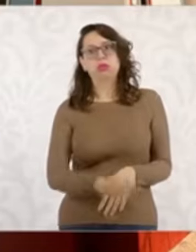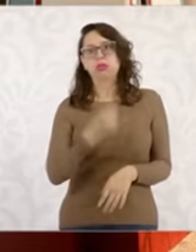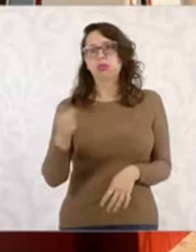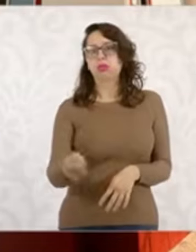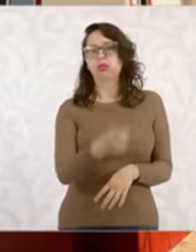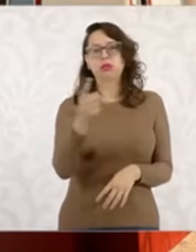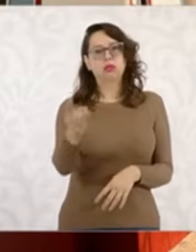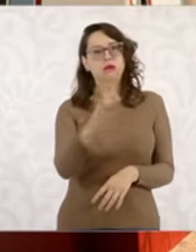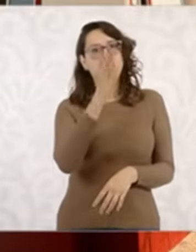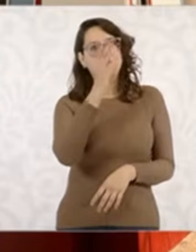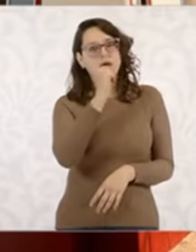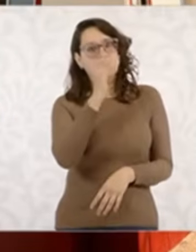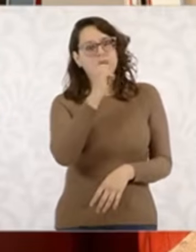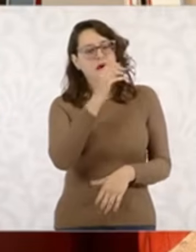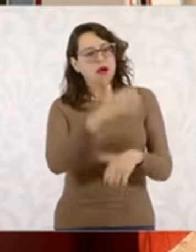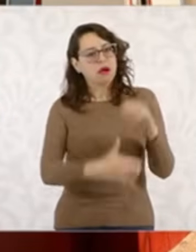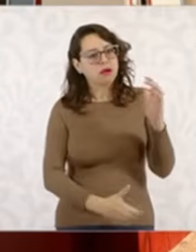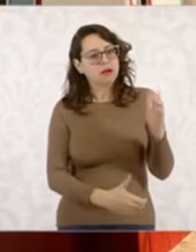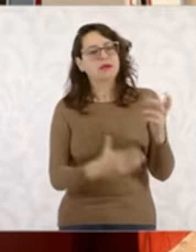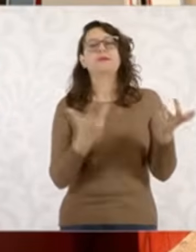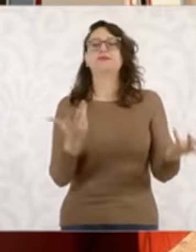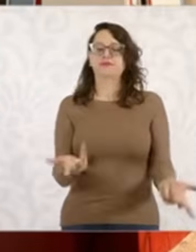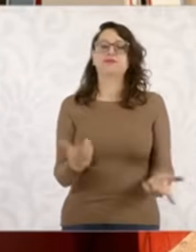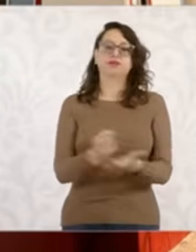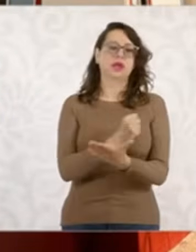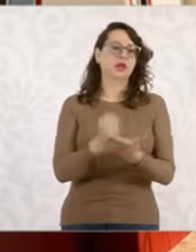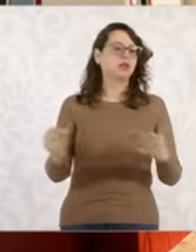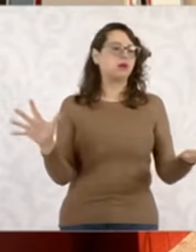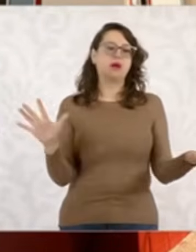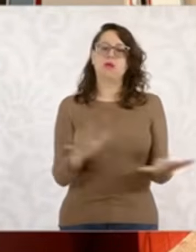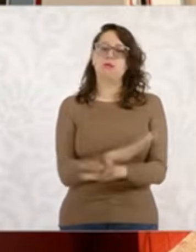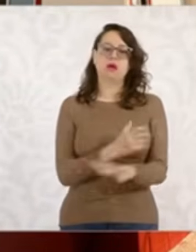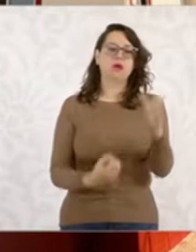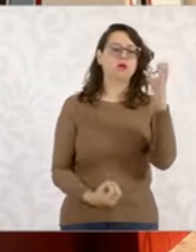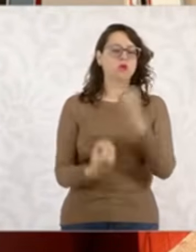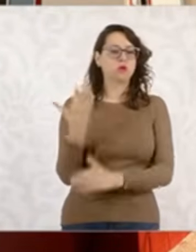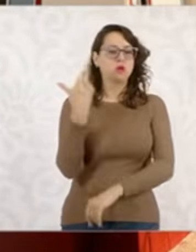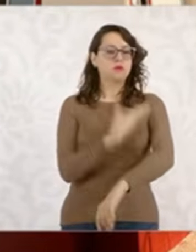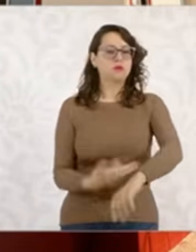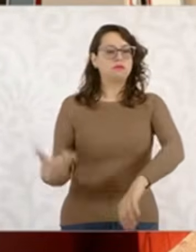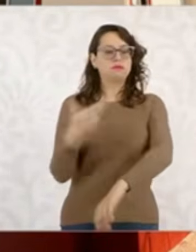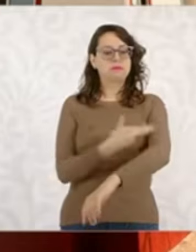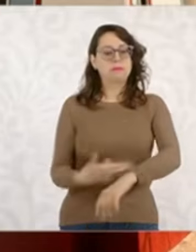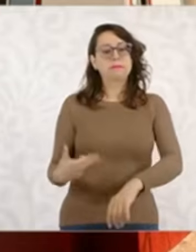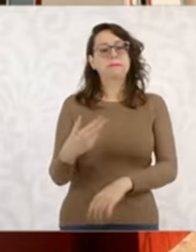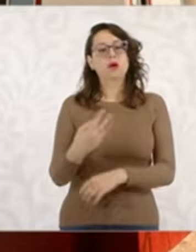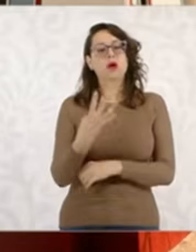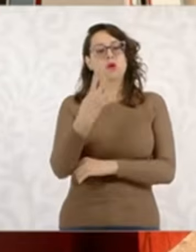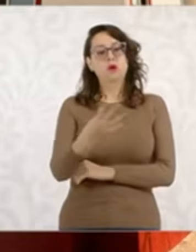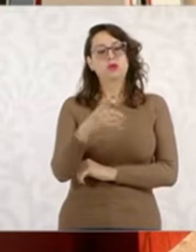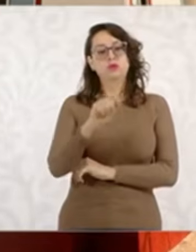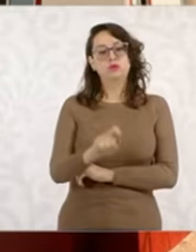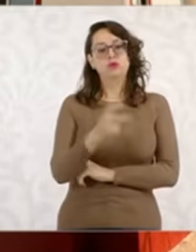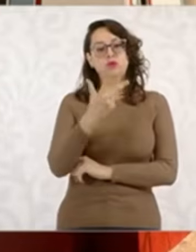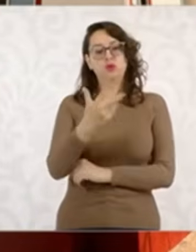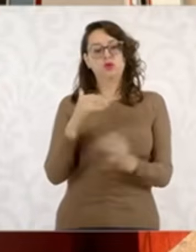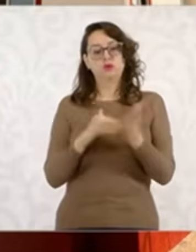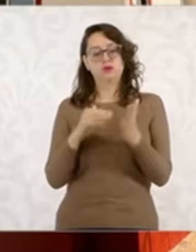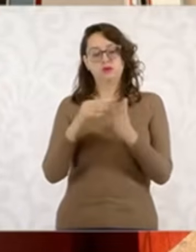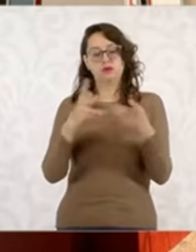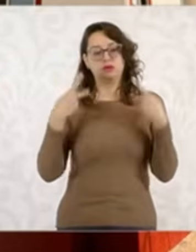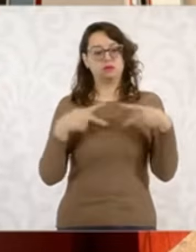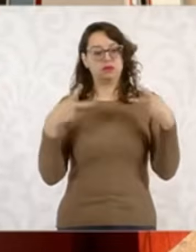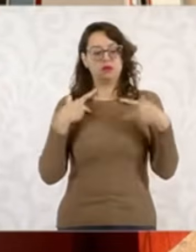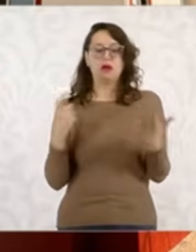Infonavit y con Foviste se mejoraron las condiciones crediticias de 4.8 millones